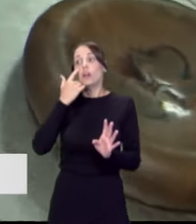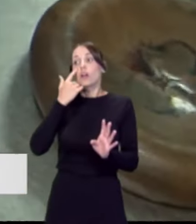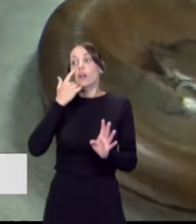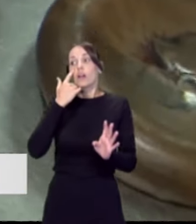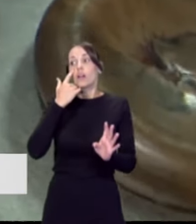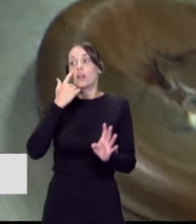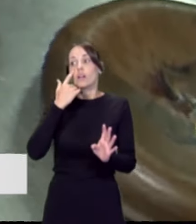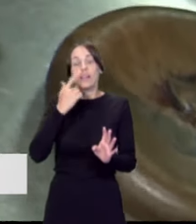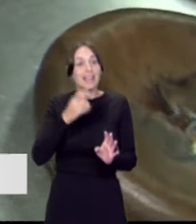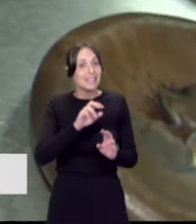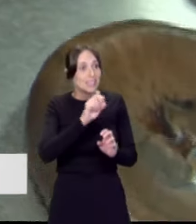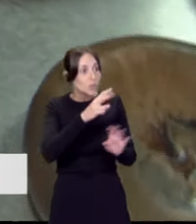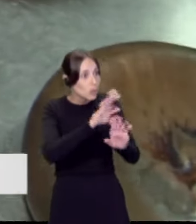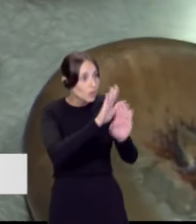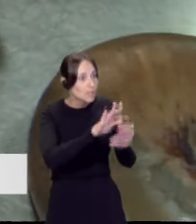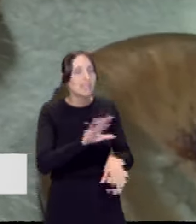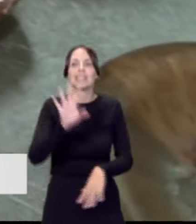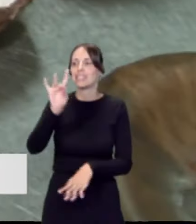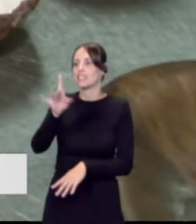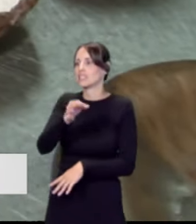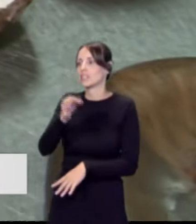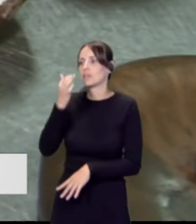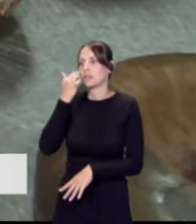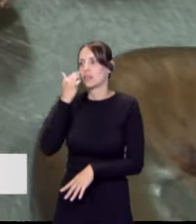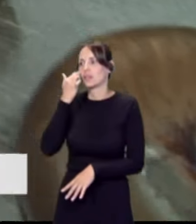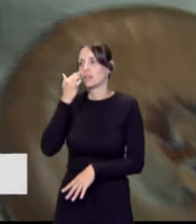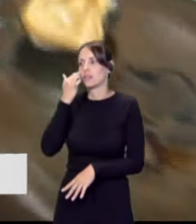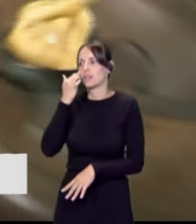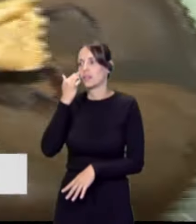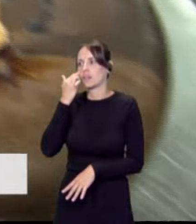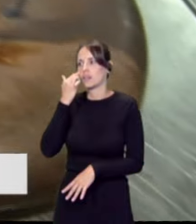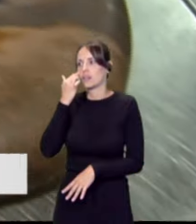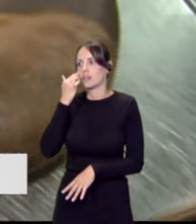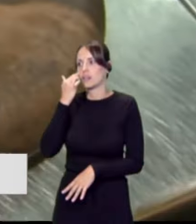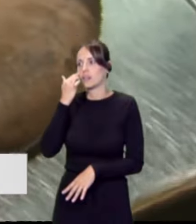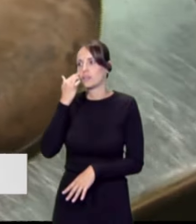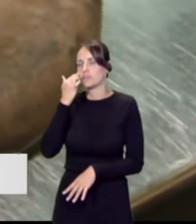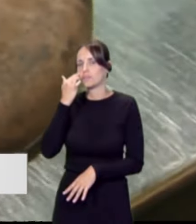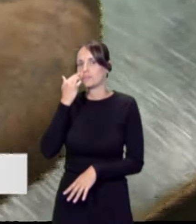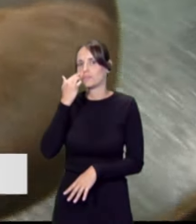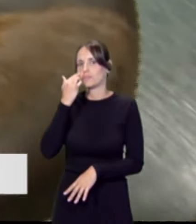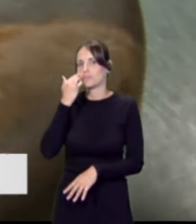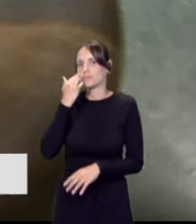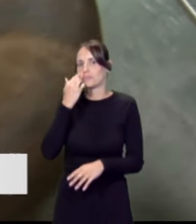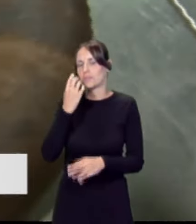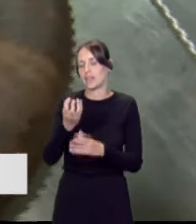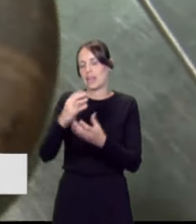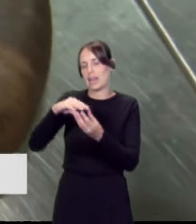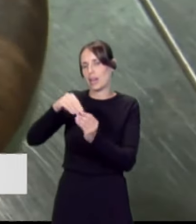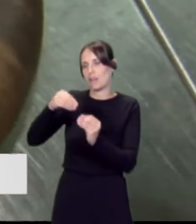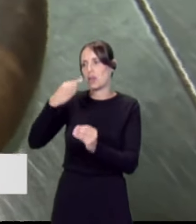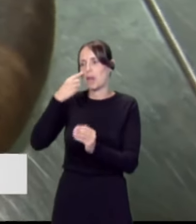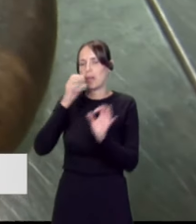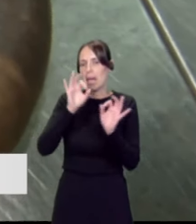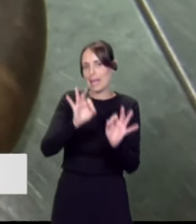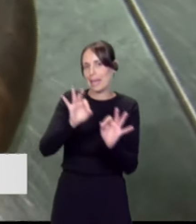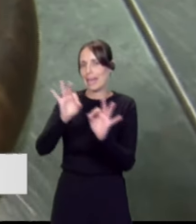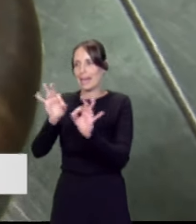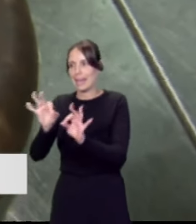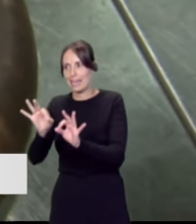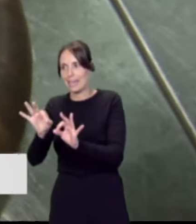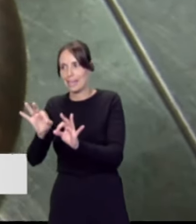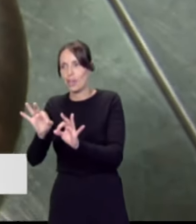el resultado, ¿no? Sí, exactamente. Cogemos el ravioli, aquí, y le